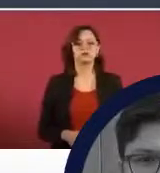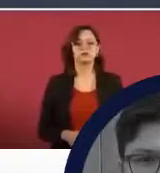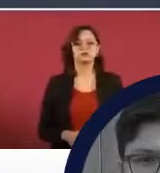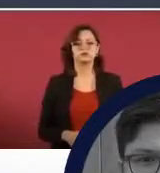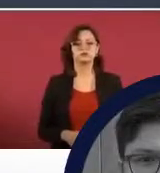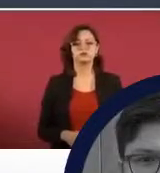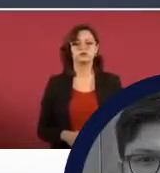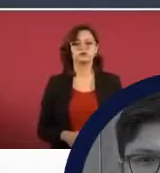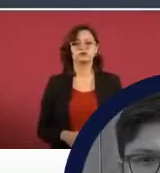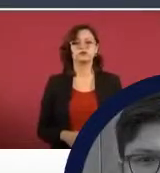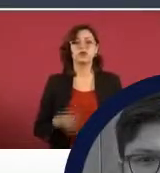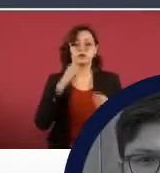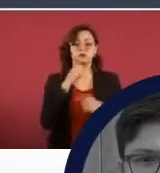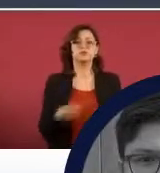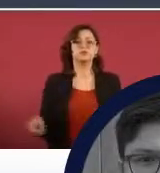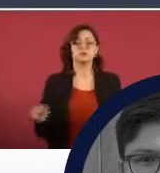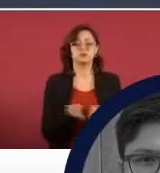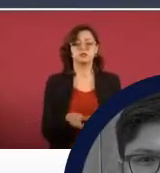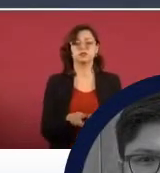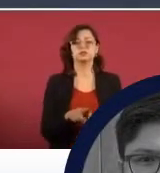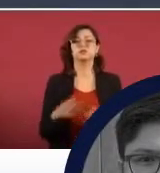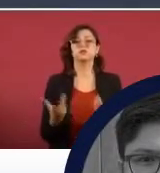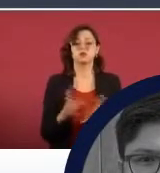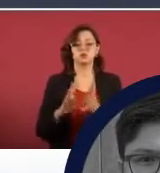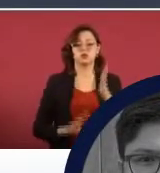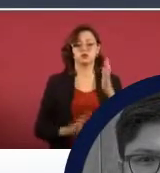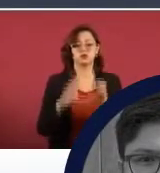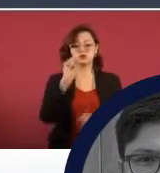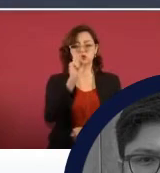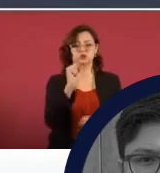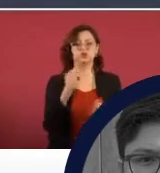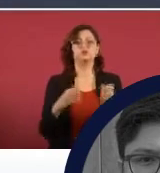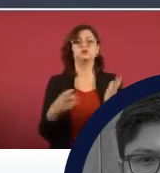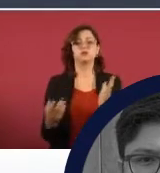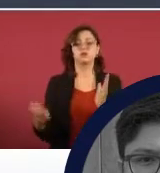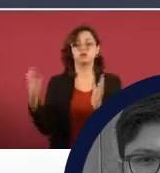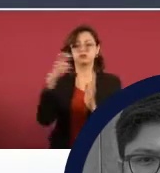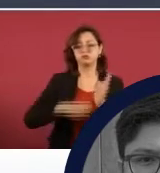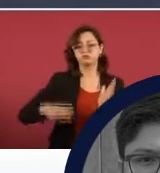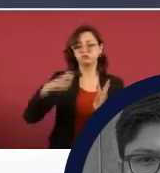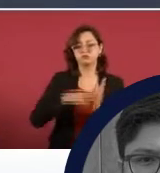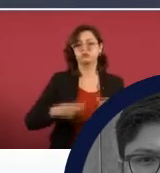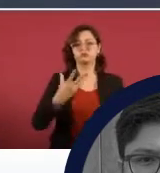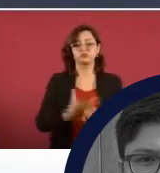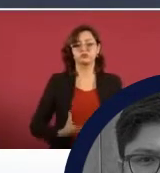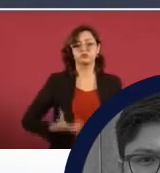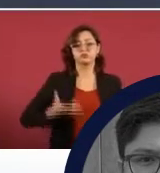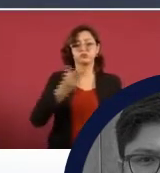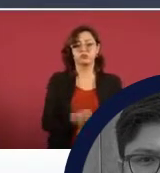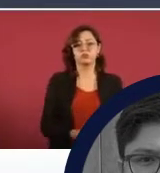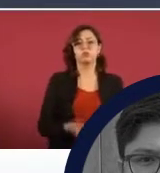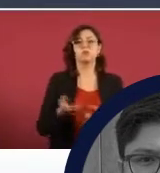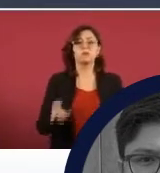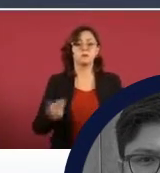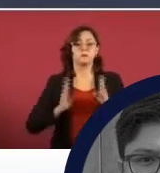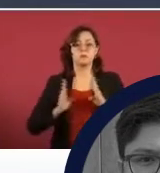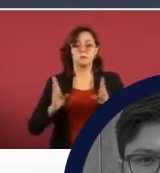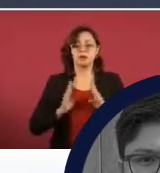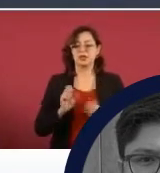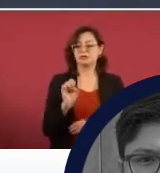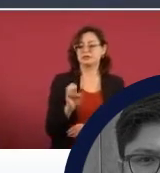han decidido sumarse a este proyecto nacional. Entonces parece que las condiciones